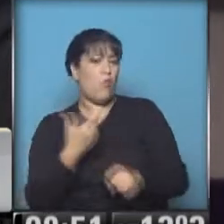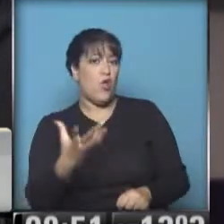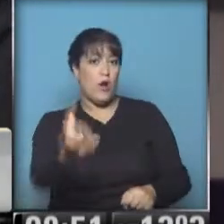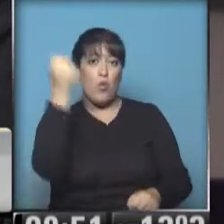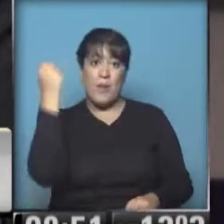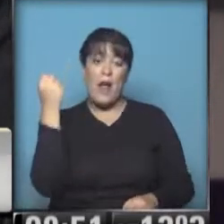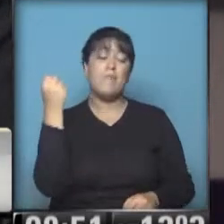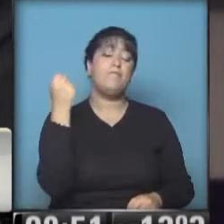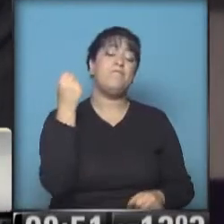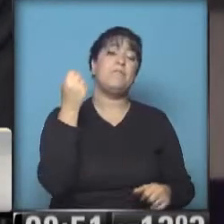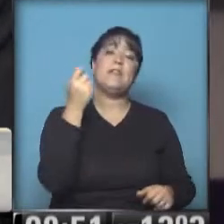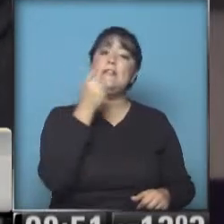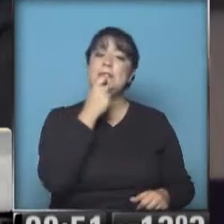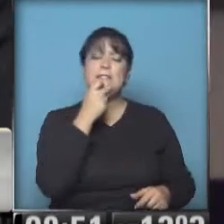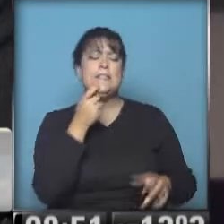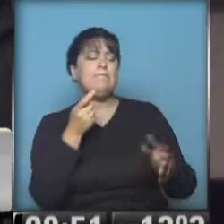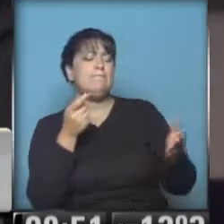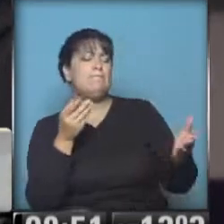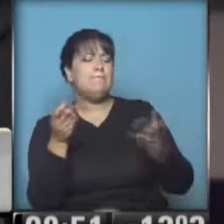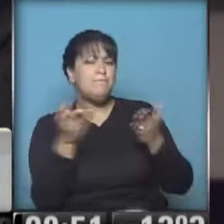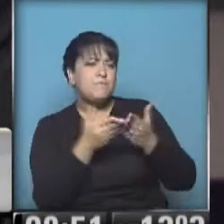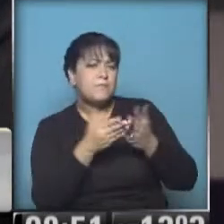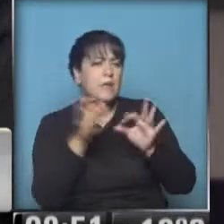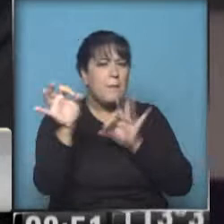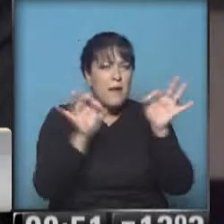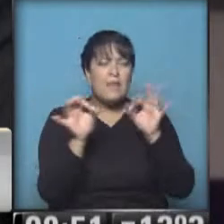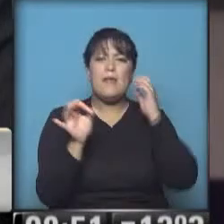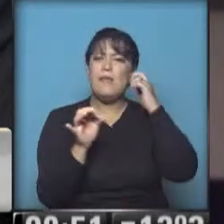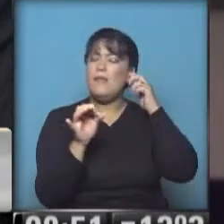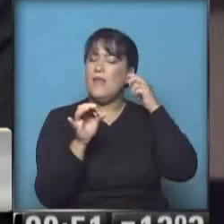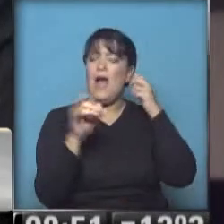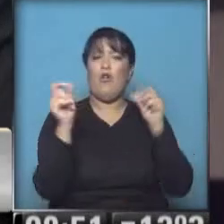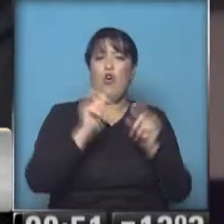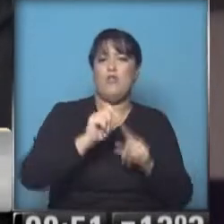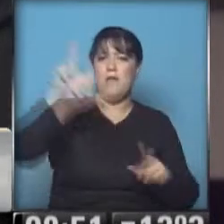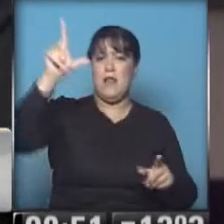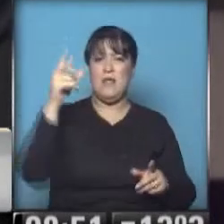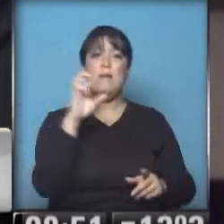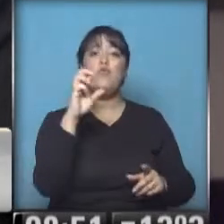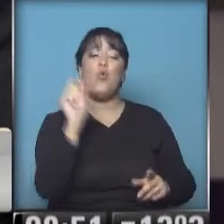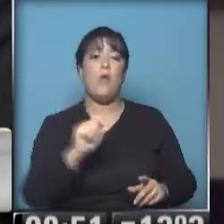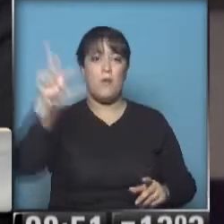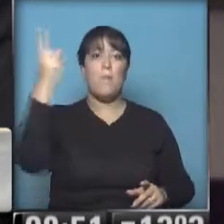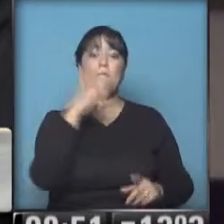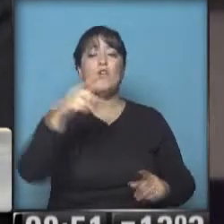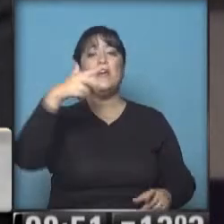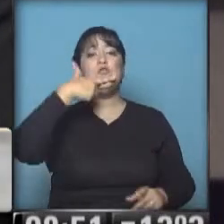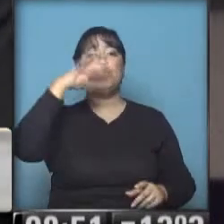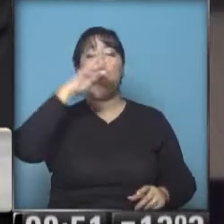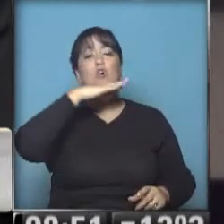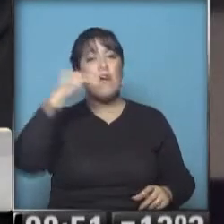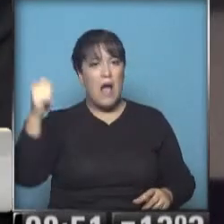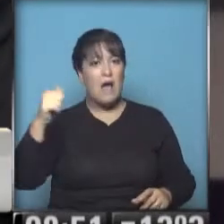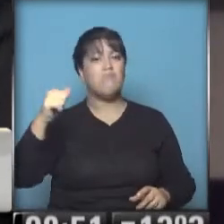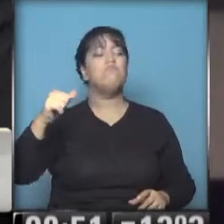si es especulación están especulando directamente con una devaluación porque el precio de la soja a nivel internacional está tendiendo a la baja